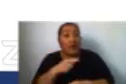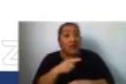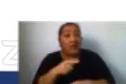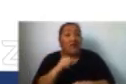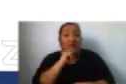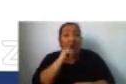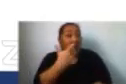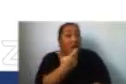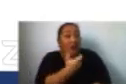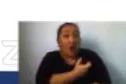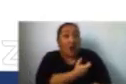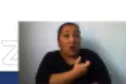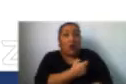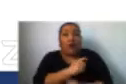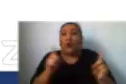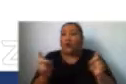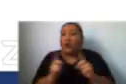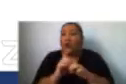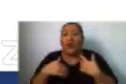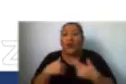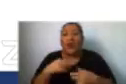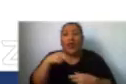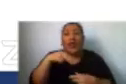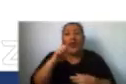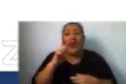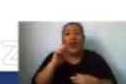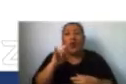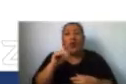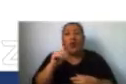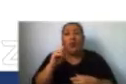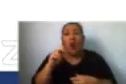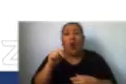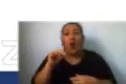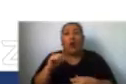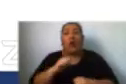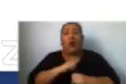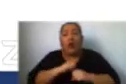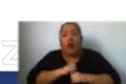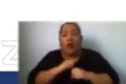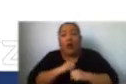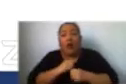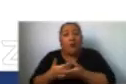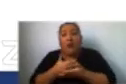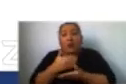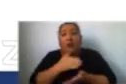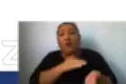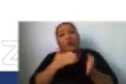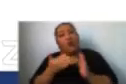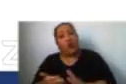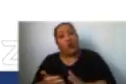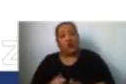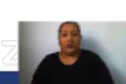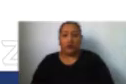pudo resistir el cuadro de neumonía, el cual terminó matando a la pequeña Cataleña.